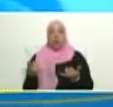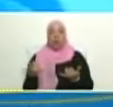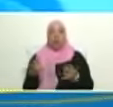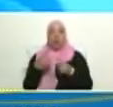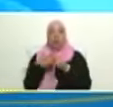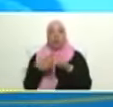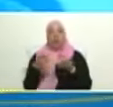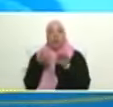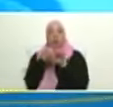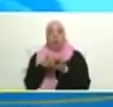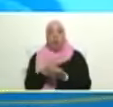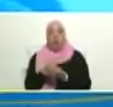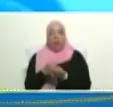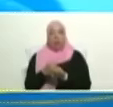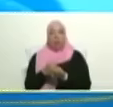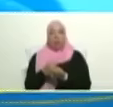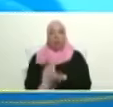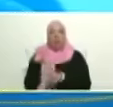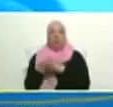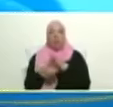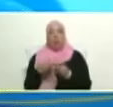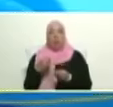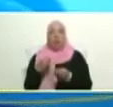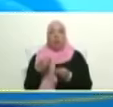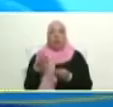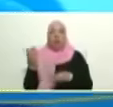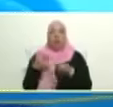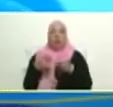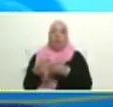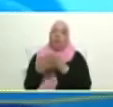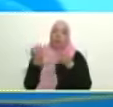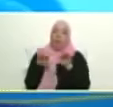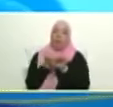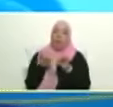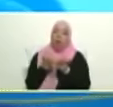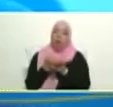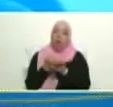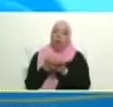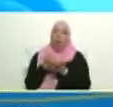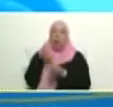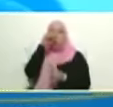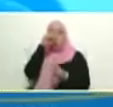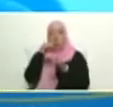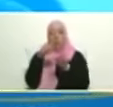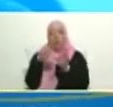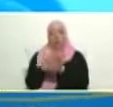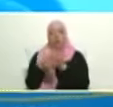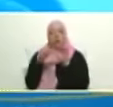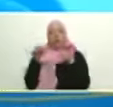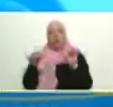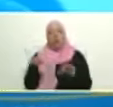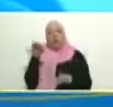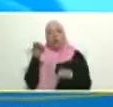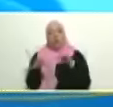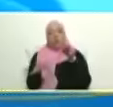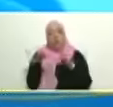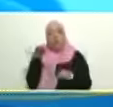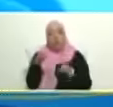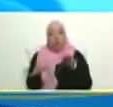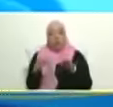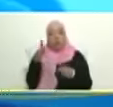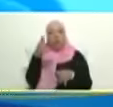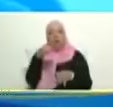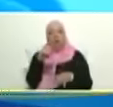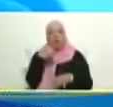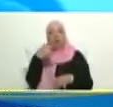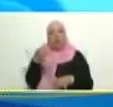pero perseveramos y lo vamos a lograr. Más temprano que tarde, vamos a lograr que haya un sistema de justicia penal justo